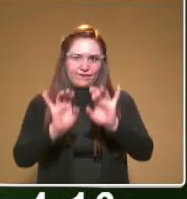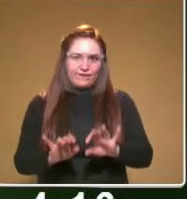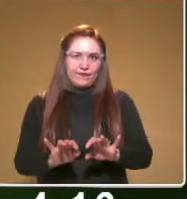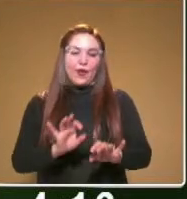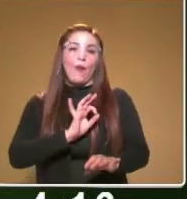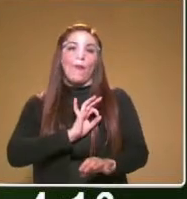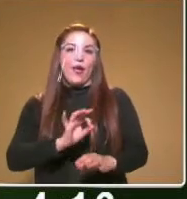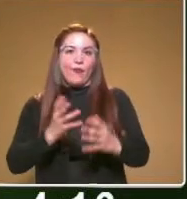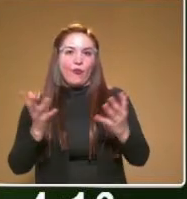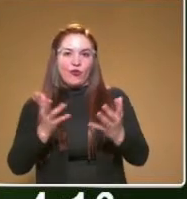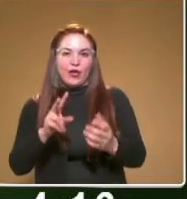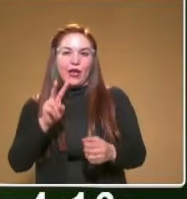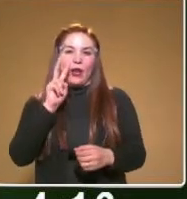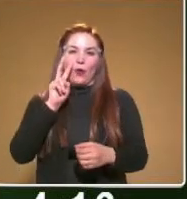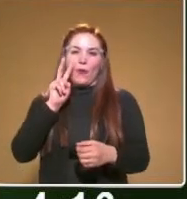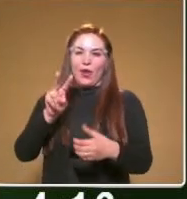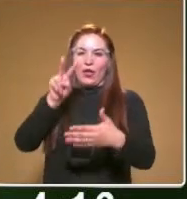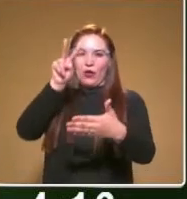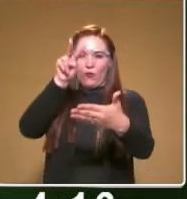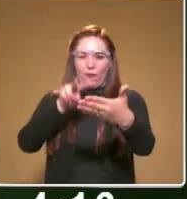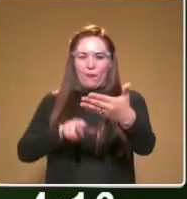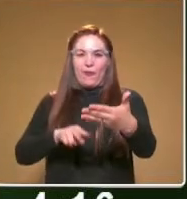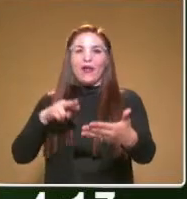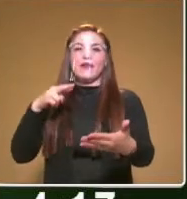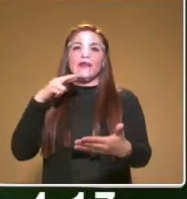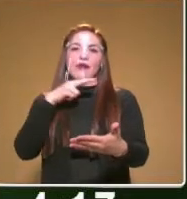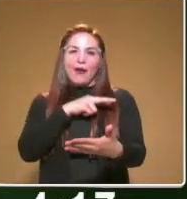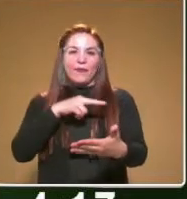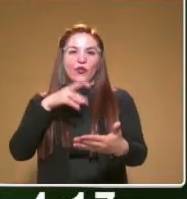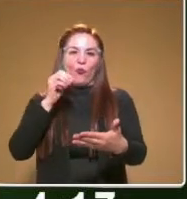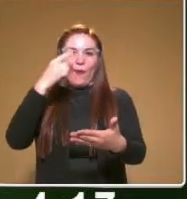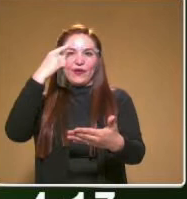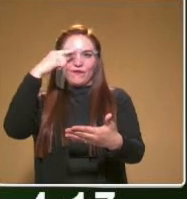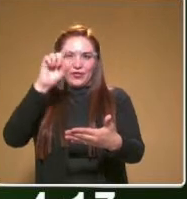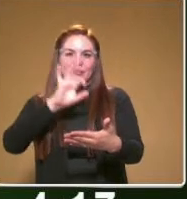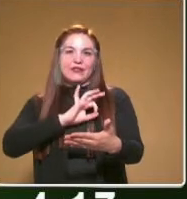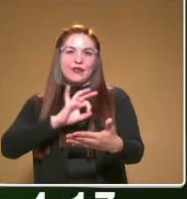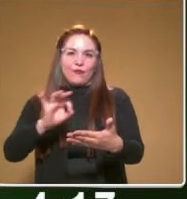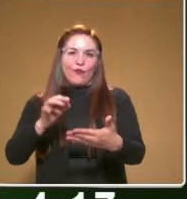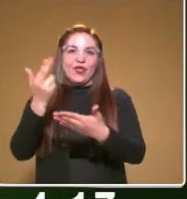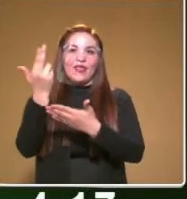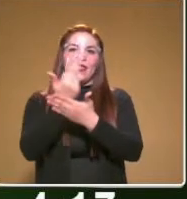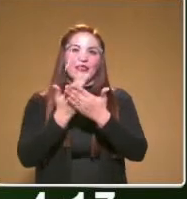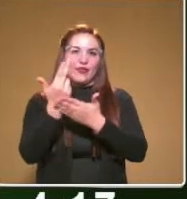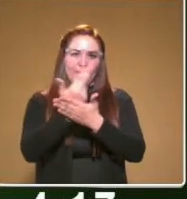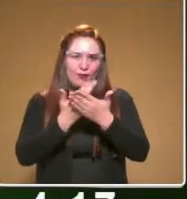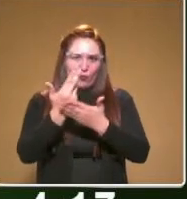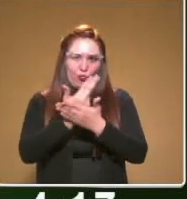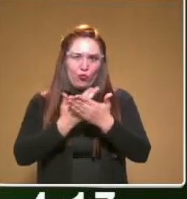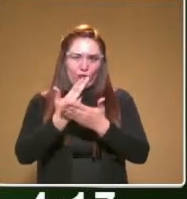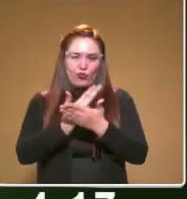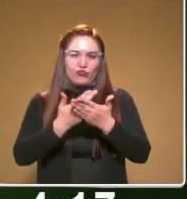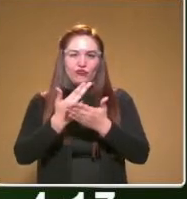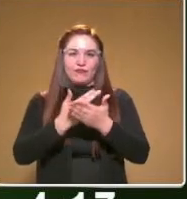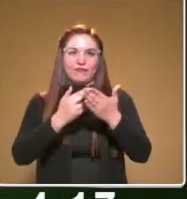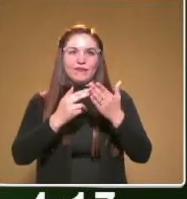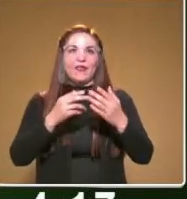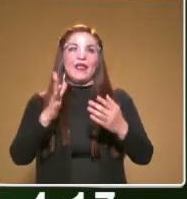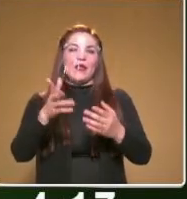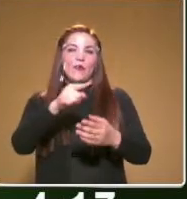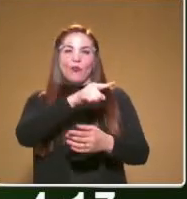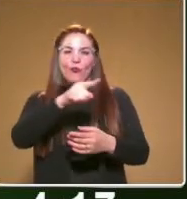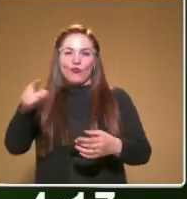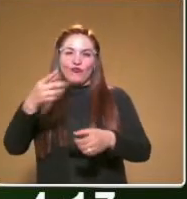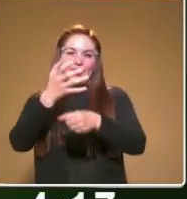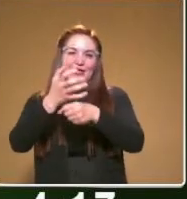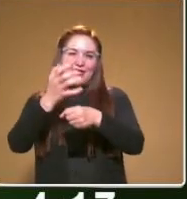manera, pues digamos que más práctica o más rápida, podemos utilizar gráficos como los que vienen ahí, que estoy segura que ya en quinto grado